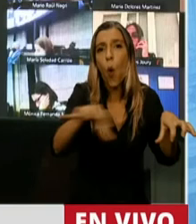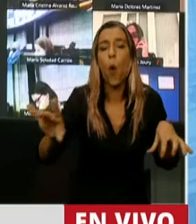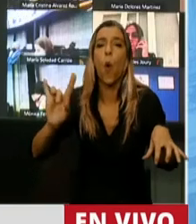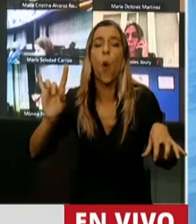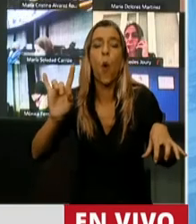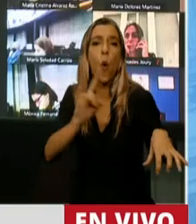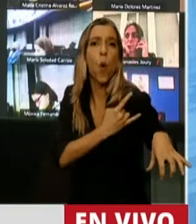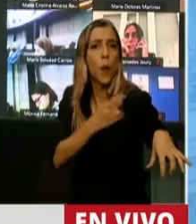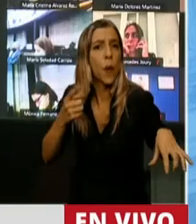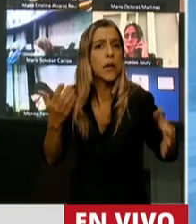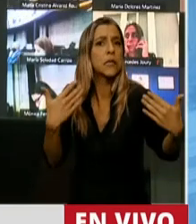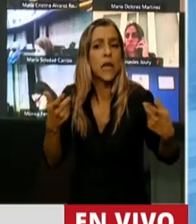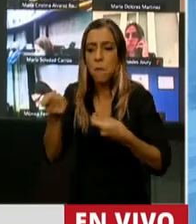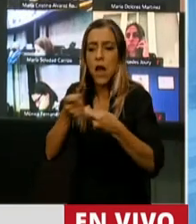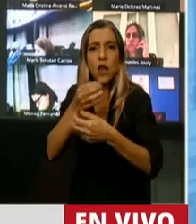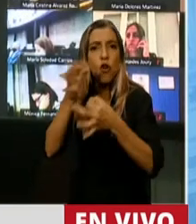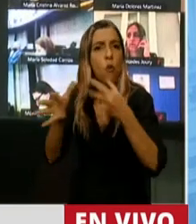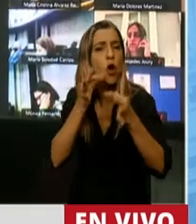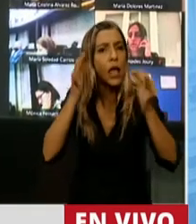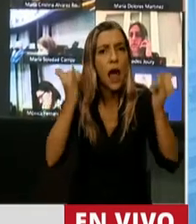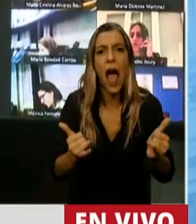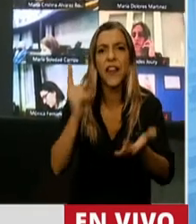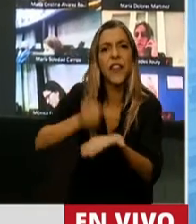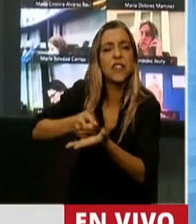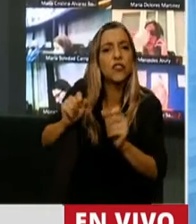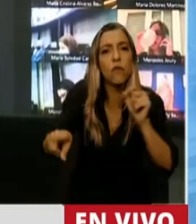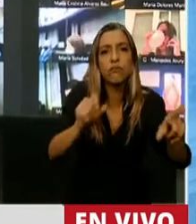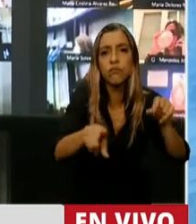través de eso se podía intentar